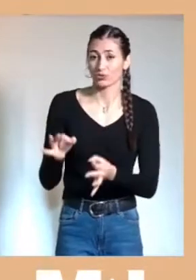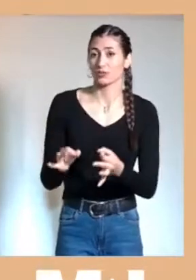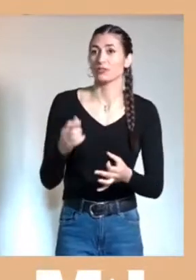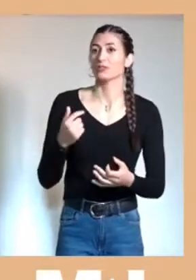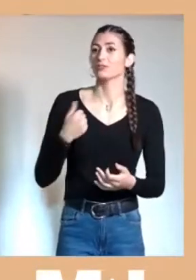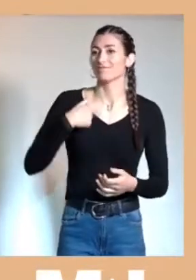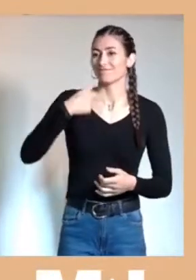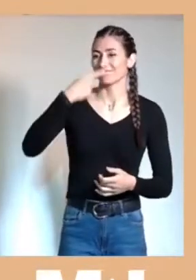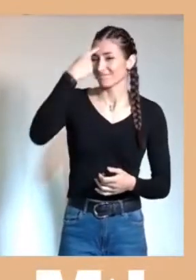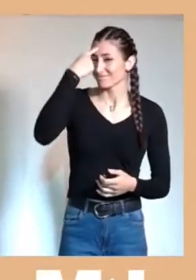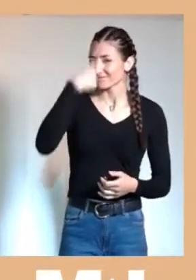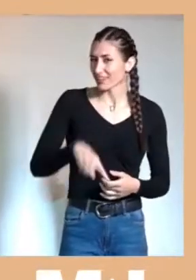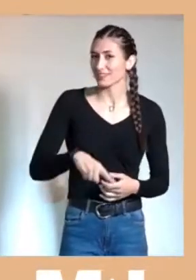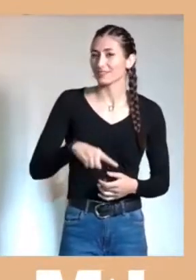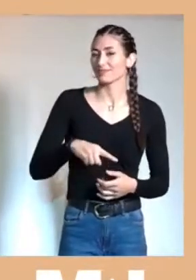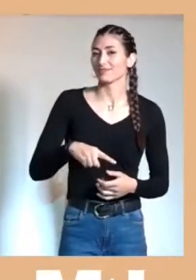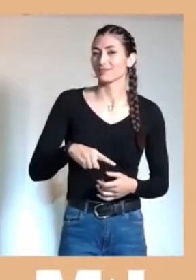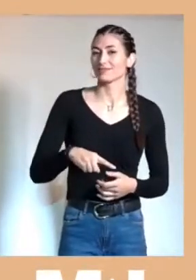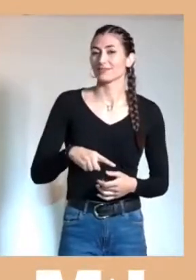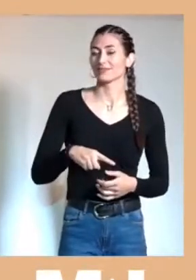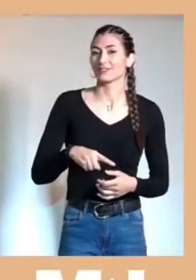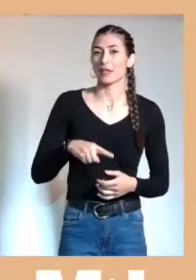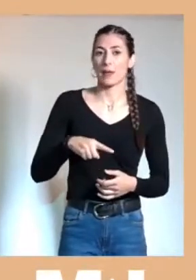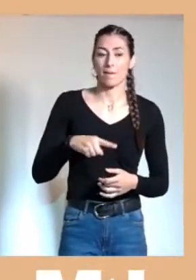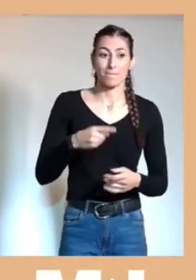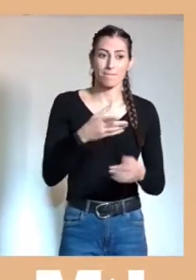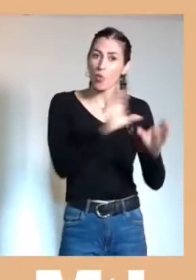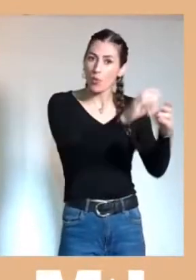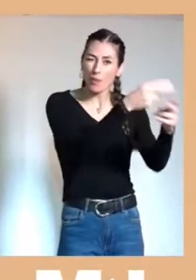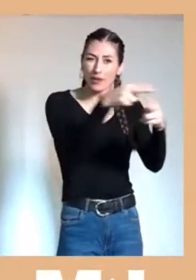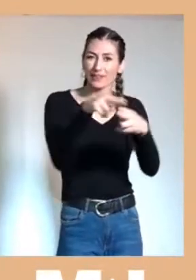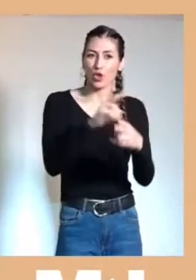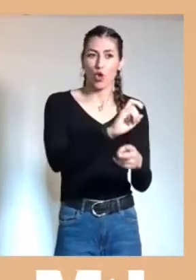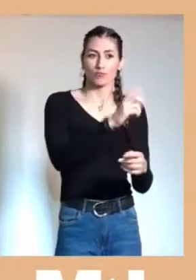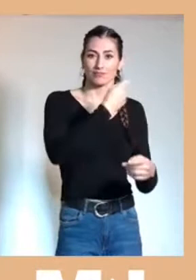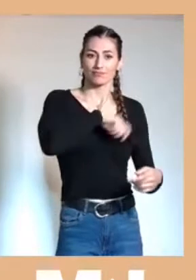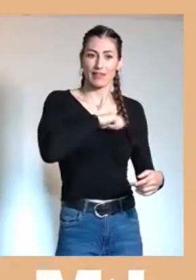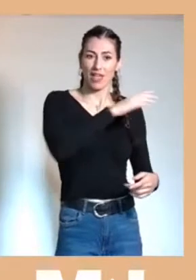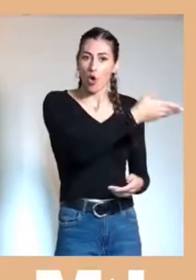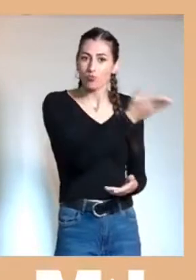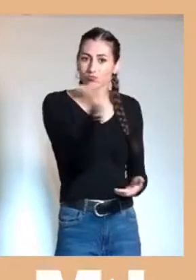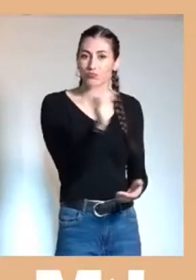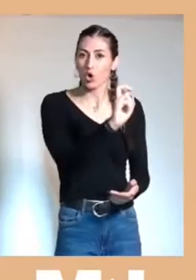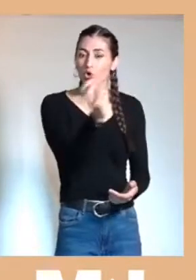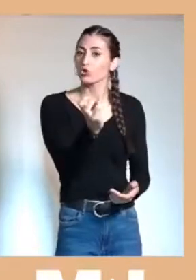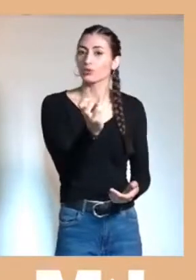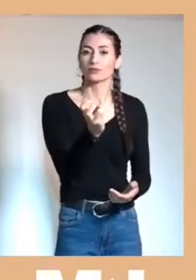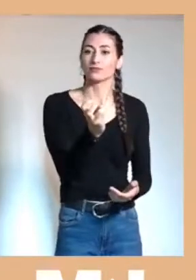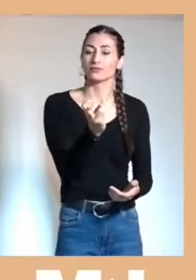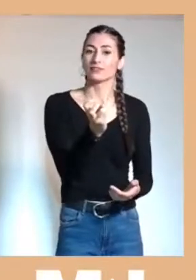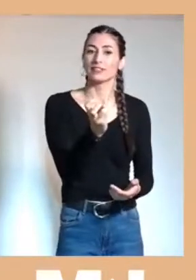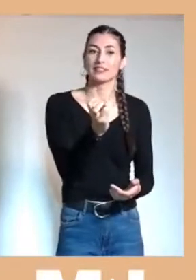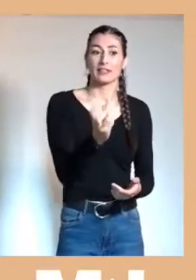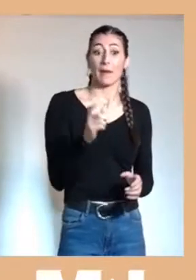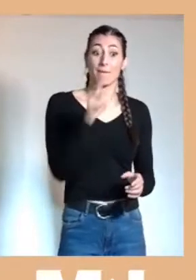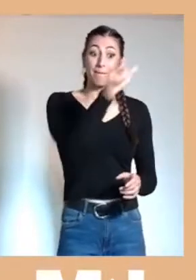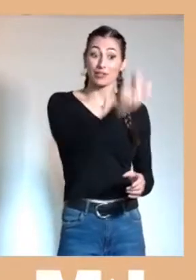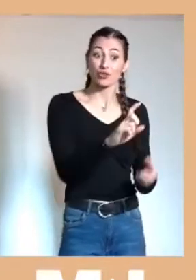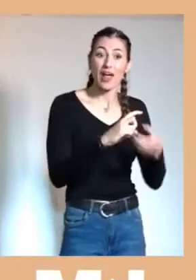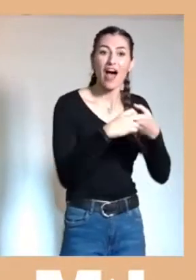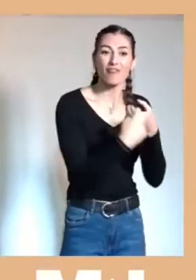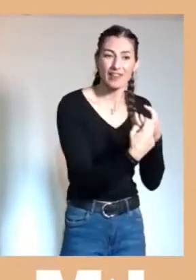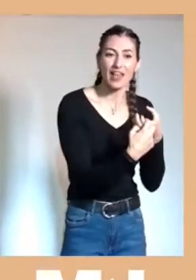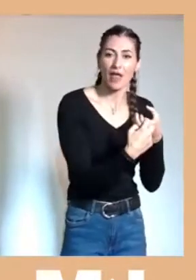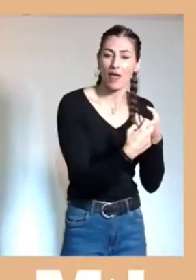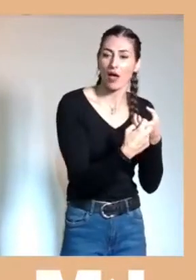seguro que no hay ningún partido en toda España que tenga la capacidad de que una persona afiliada